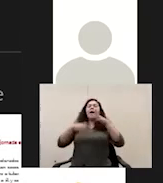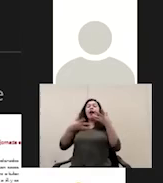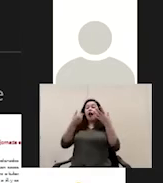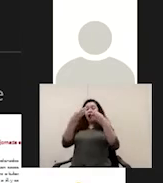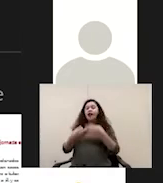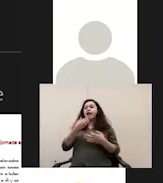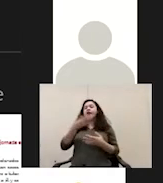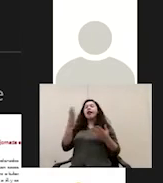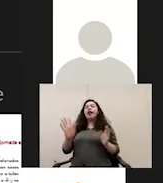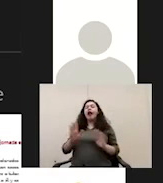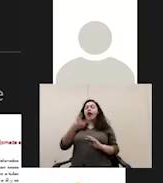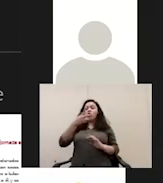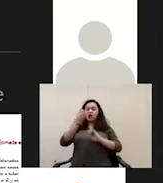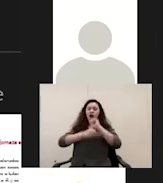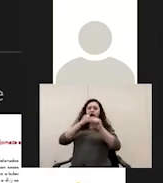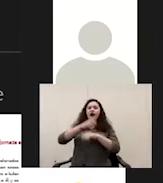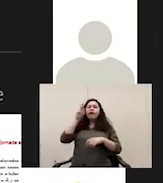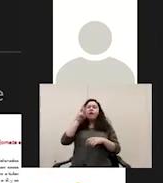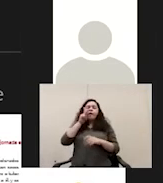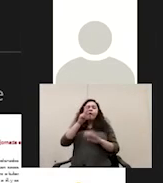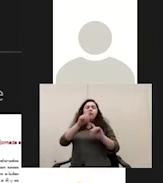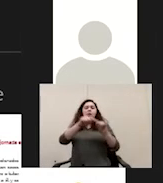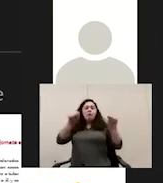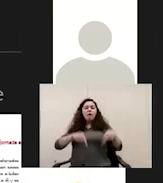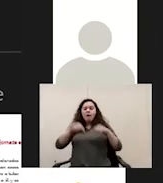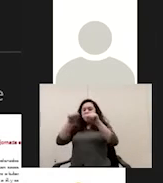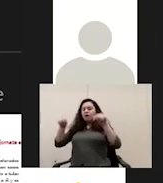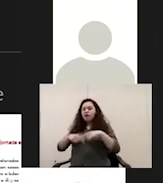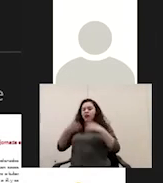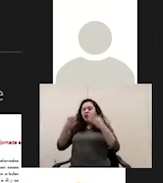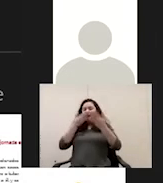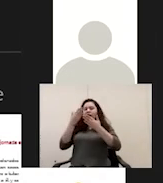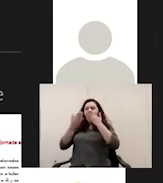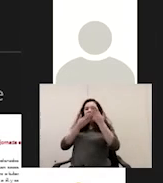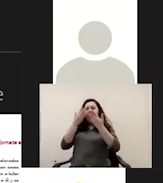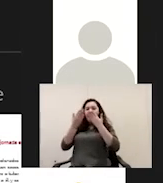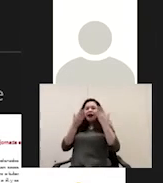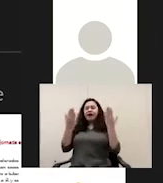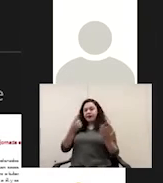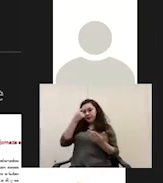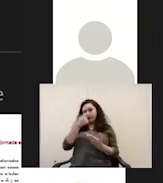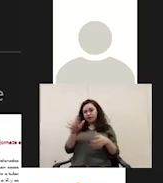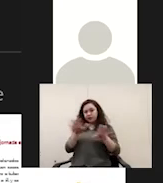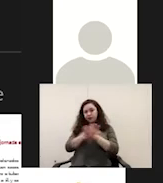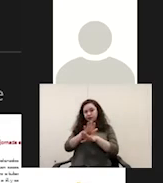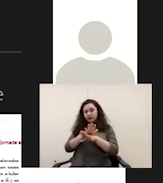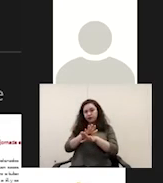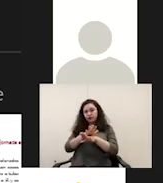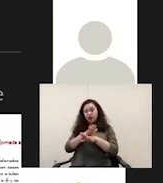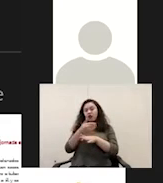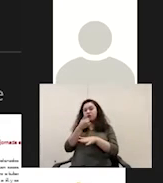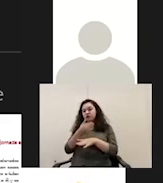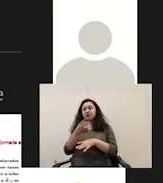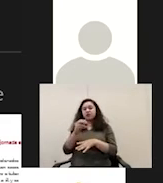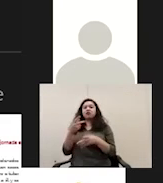durante estos 2 años que se han hecho estudios y que no es tan viable. Entonces, mucha gente lo